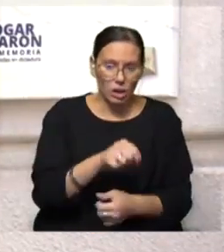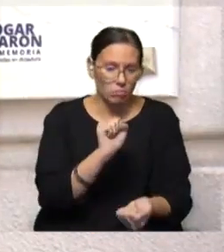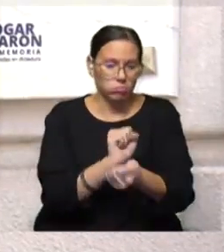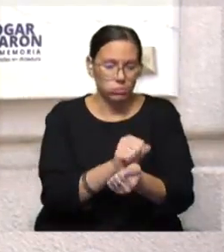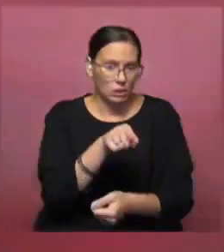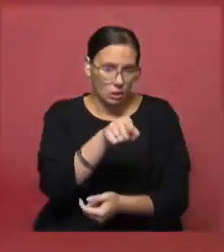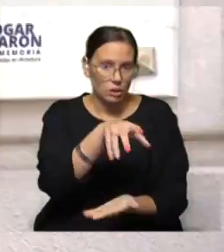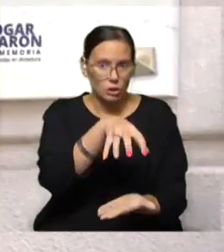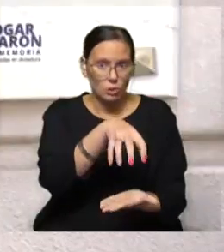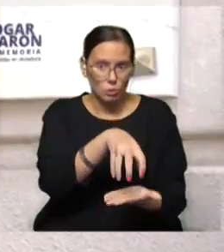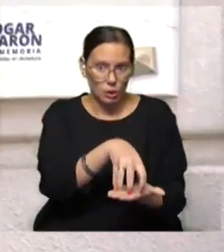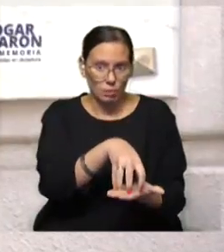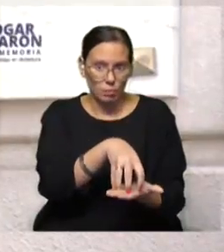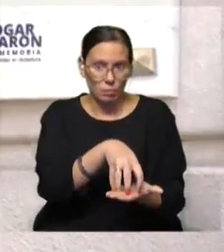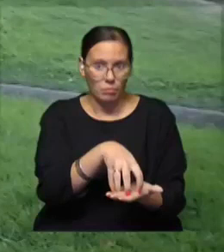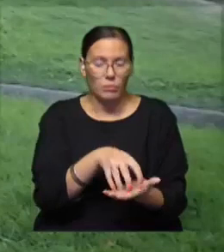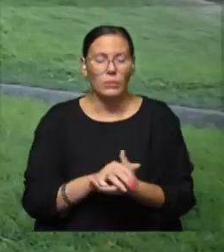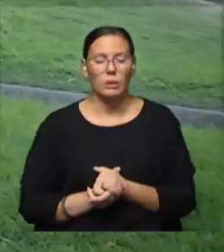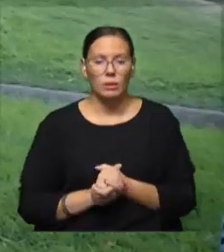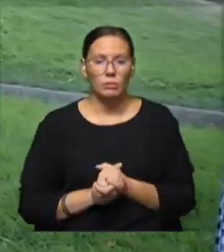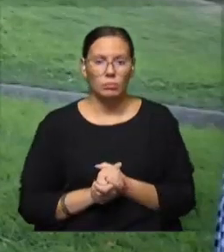encarceladas en el Hogar Yaguarón.